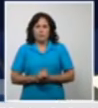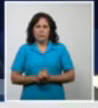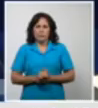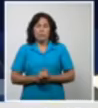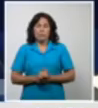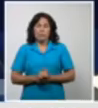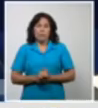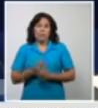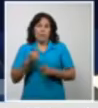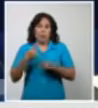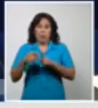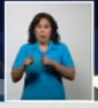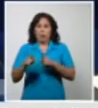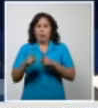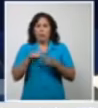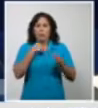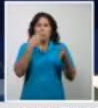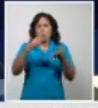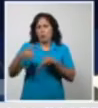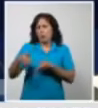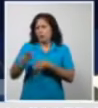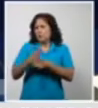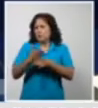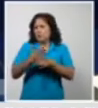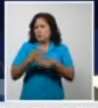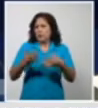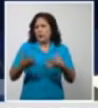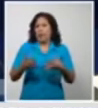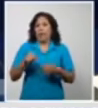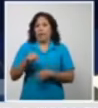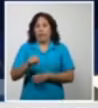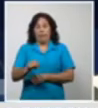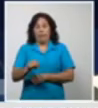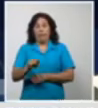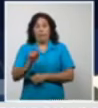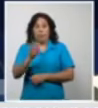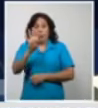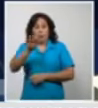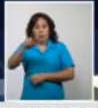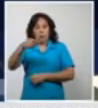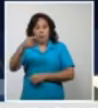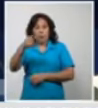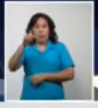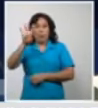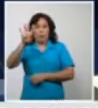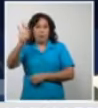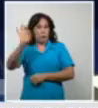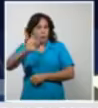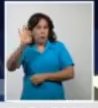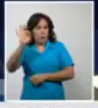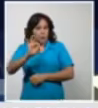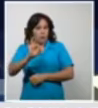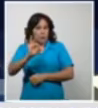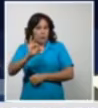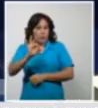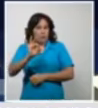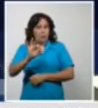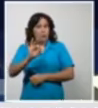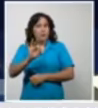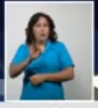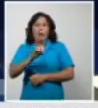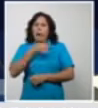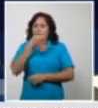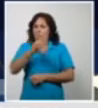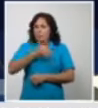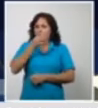de vista de la letalidad, que es de 4,4%, solo decir que en la